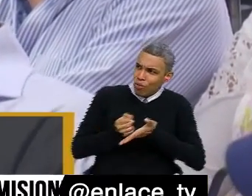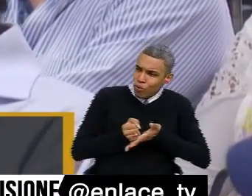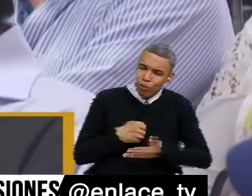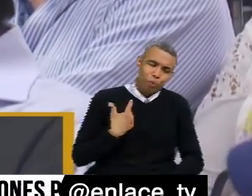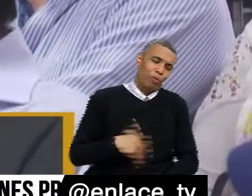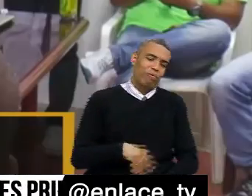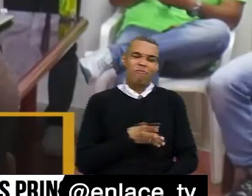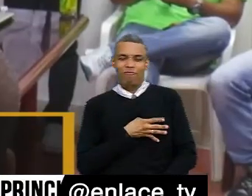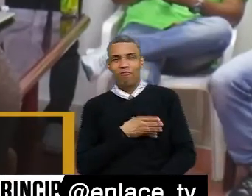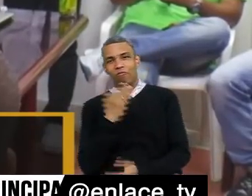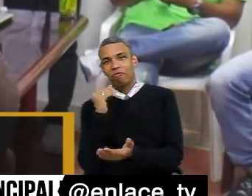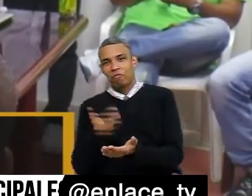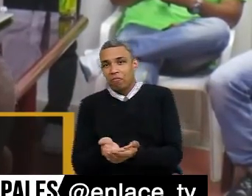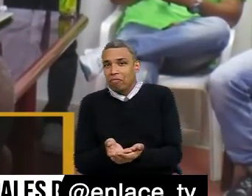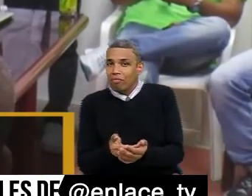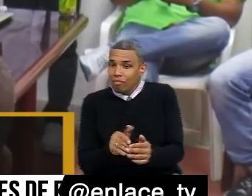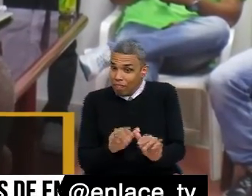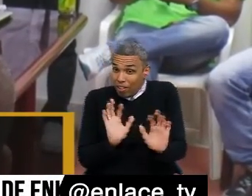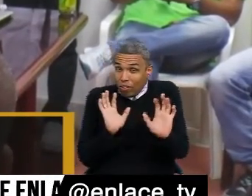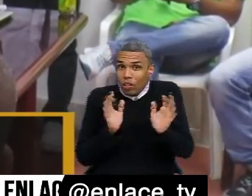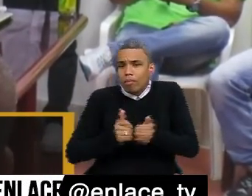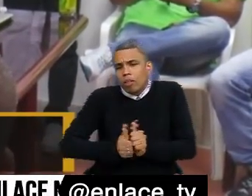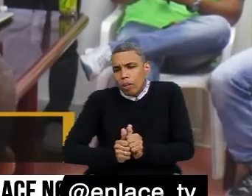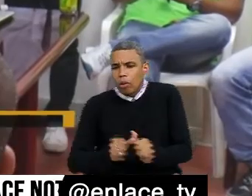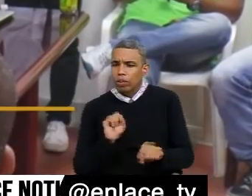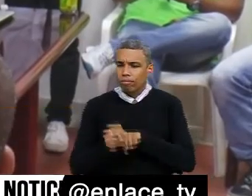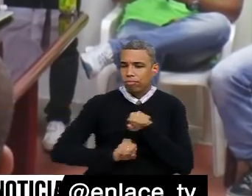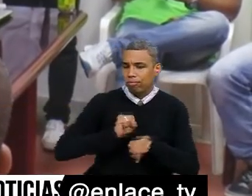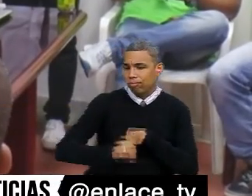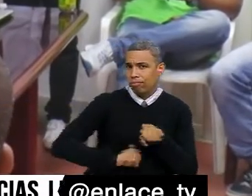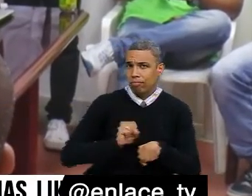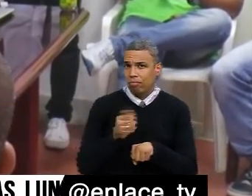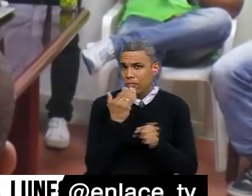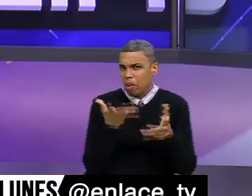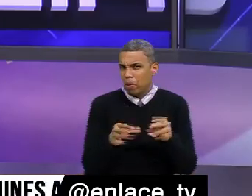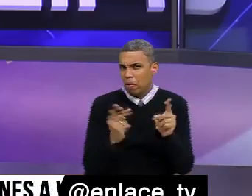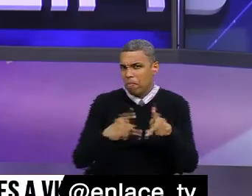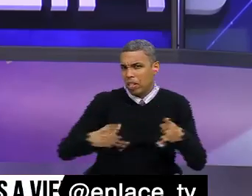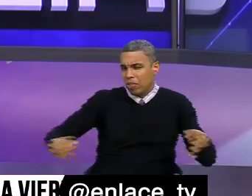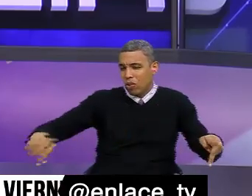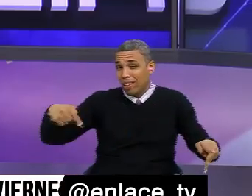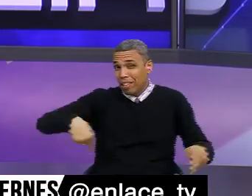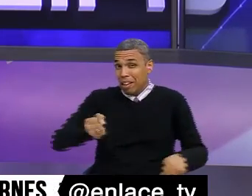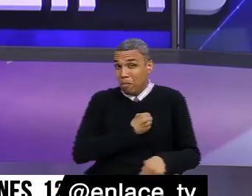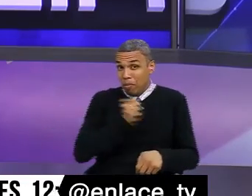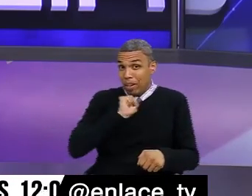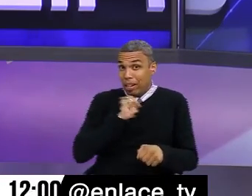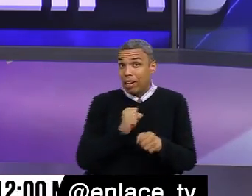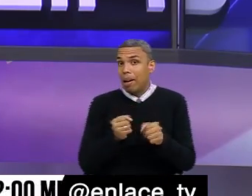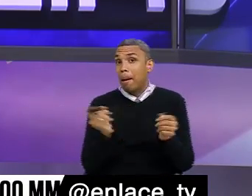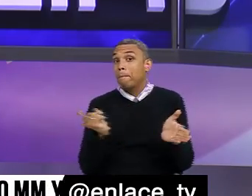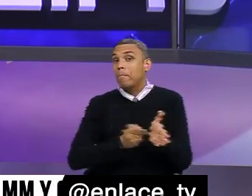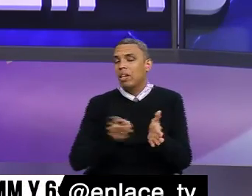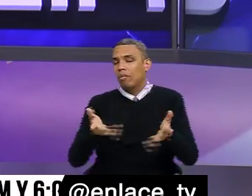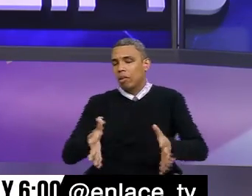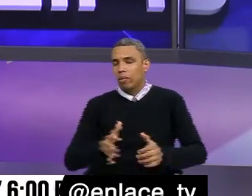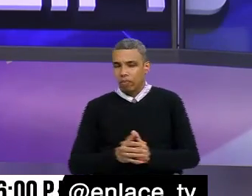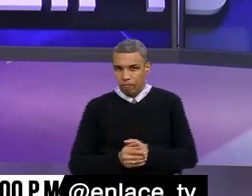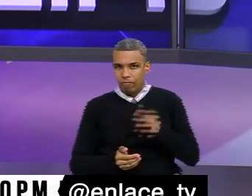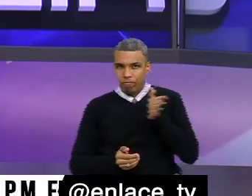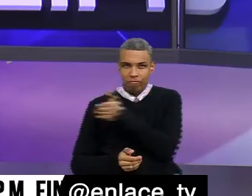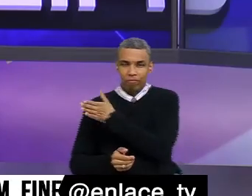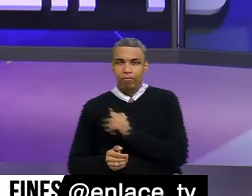garantizar espacios de sano esparcimiento de por lo menos 1000 ciclistas de la ciudad. Y en otras noticias, en la parroquia Sagrado Corazón